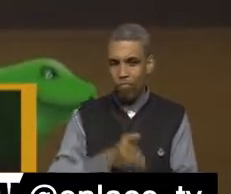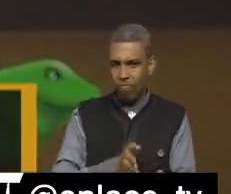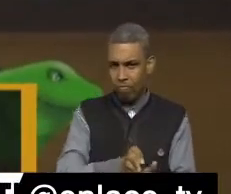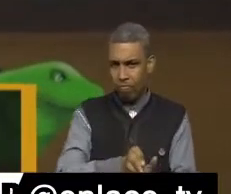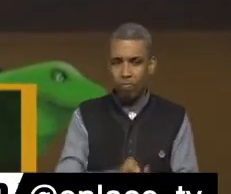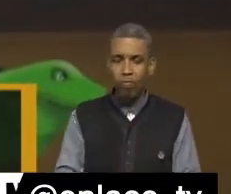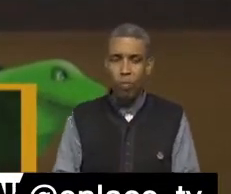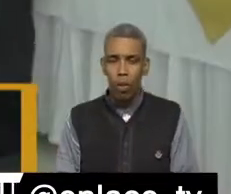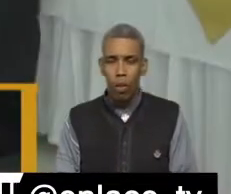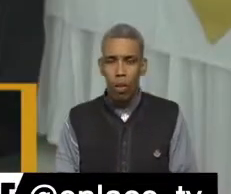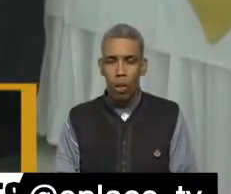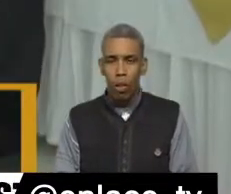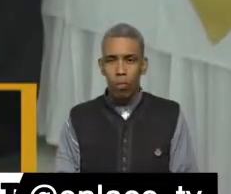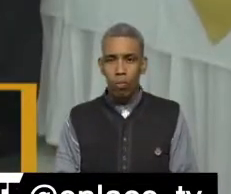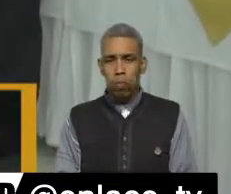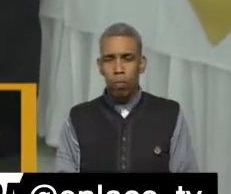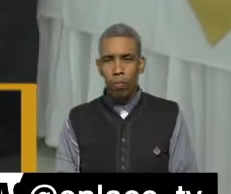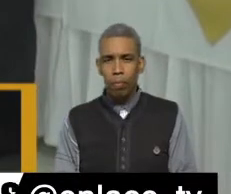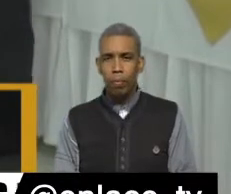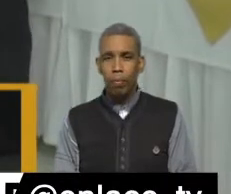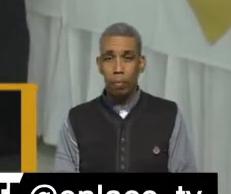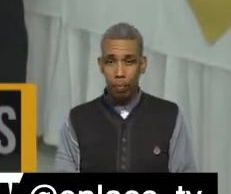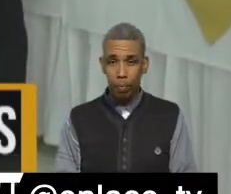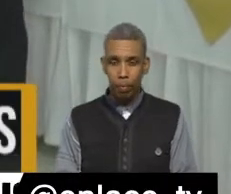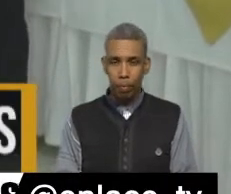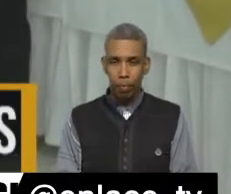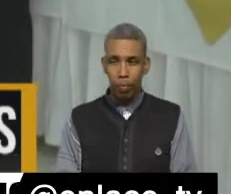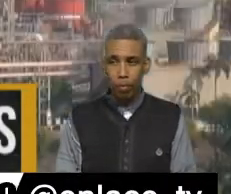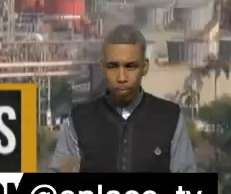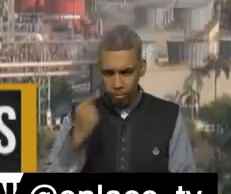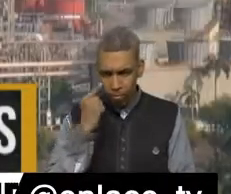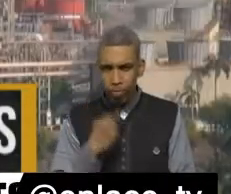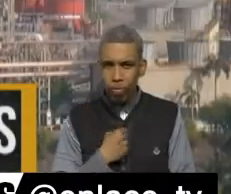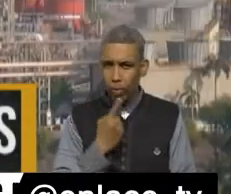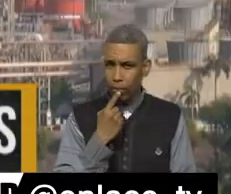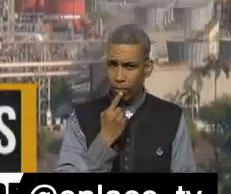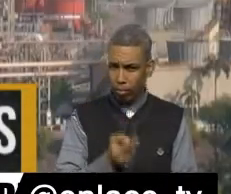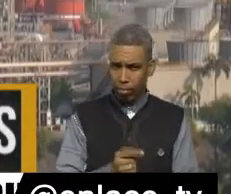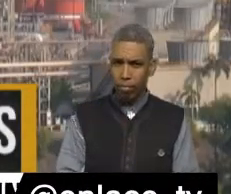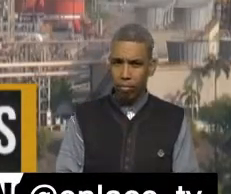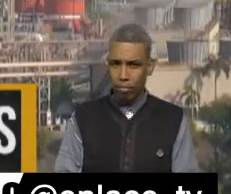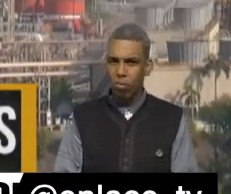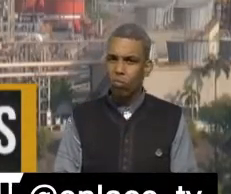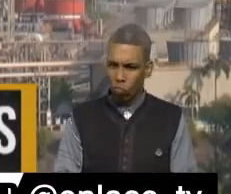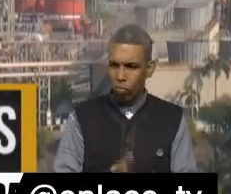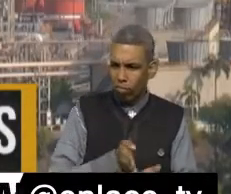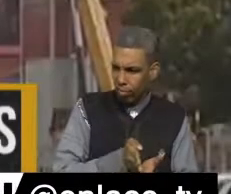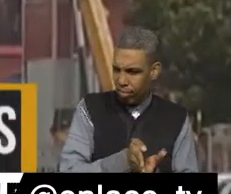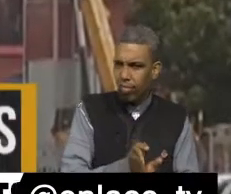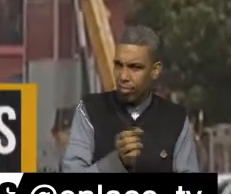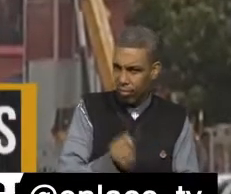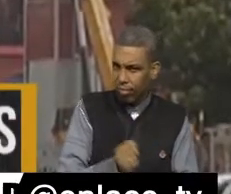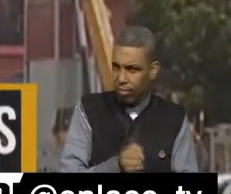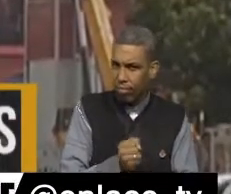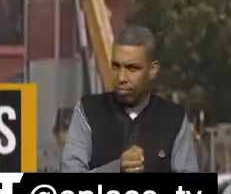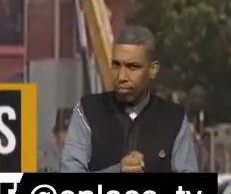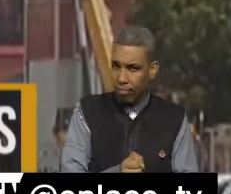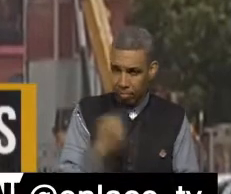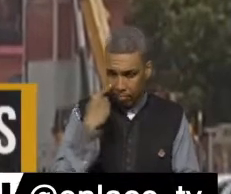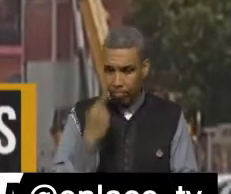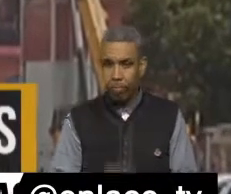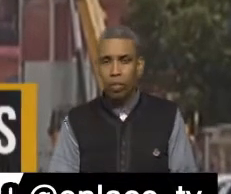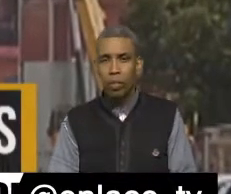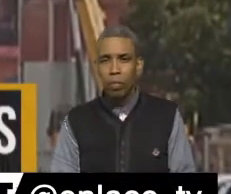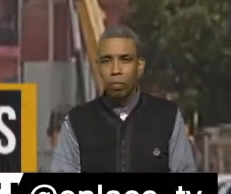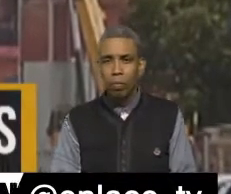El gerente de la refinería de Barranca Bermeja, ingeniero Orlando Díaz Montoya, dijo que no es cierto que los trabajos que se adelantan están en la planta u que no